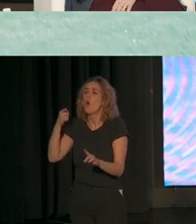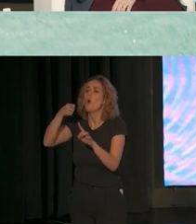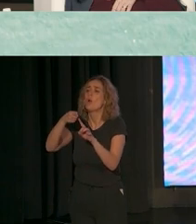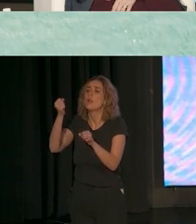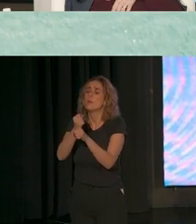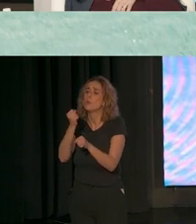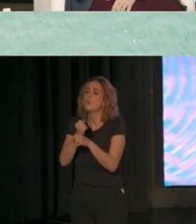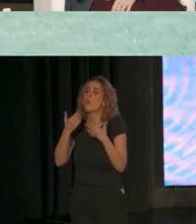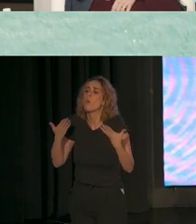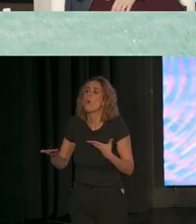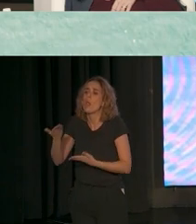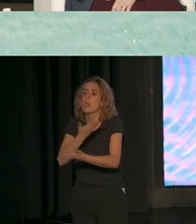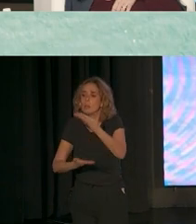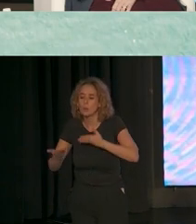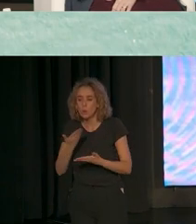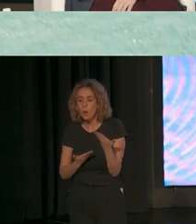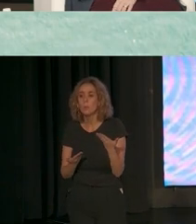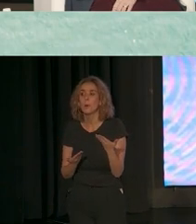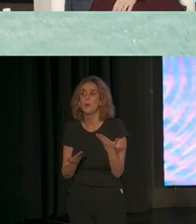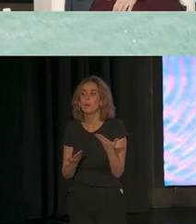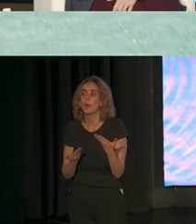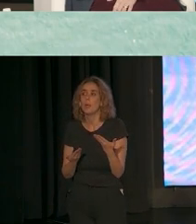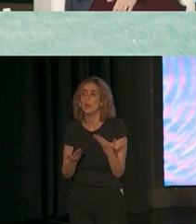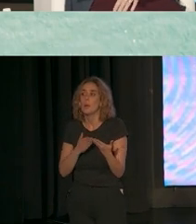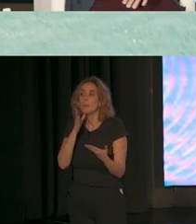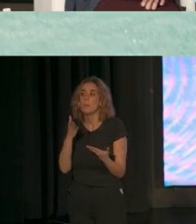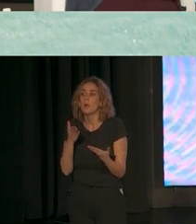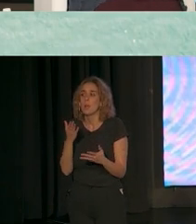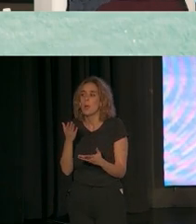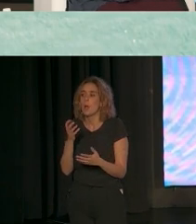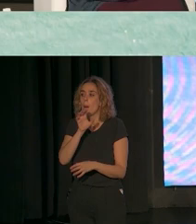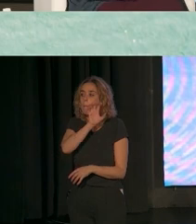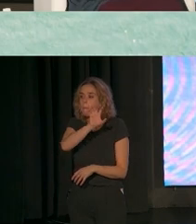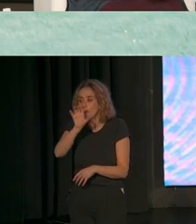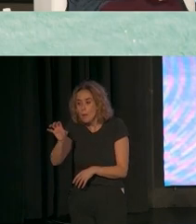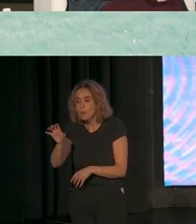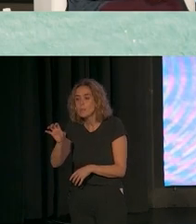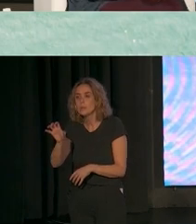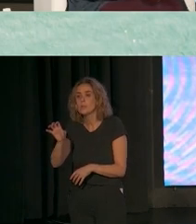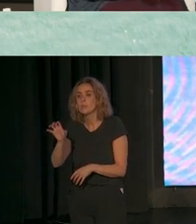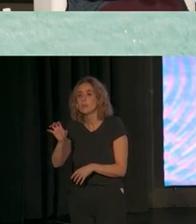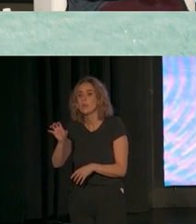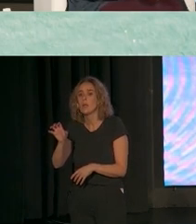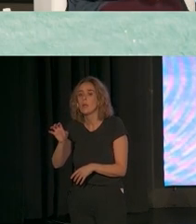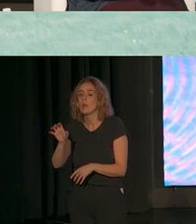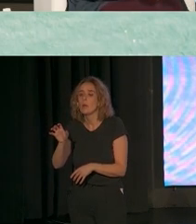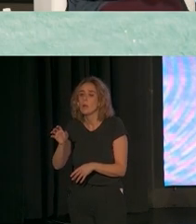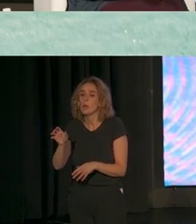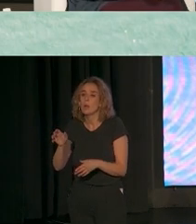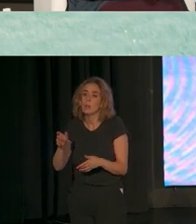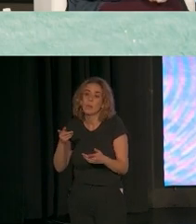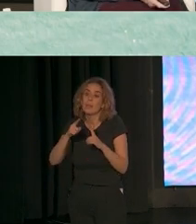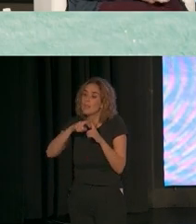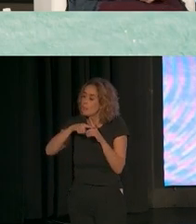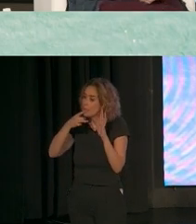poder colaborar para apoyar a aquellos países que trabajan con bueno,